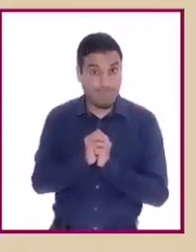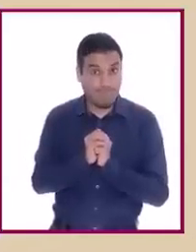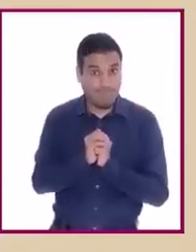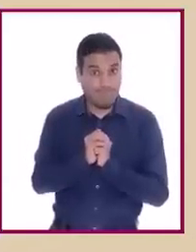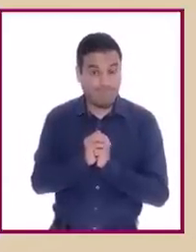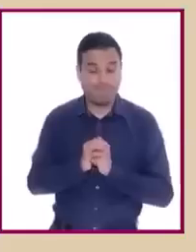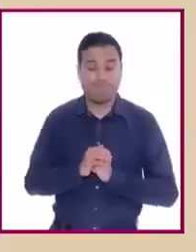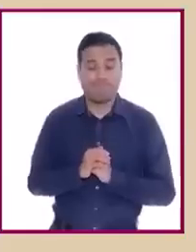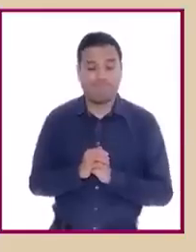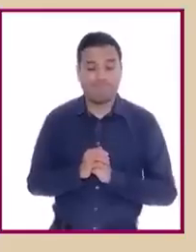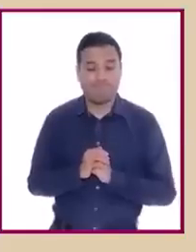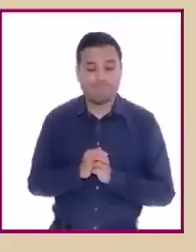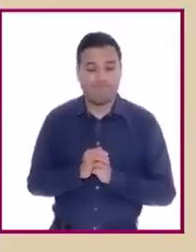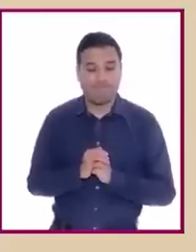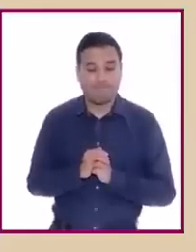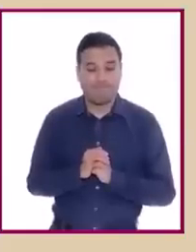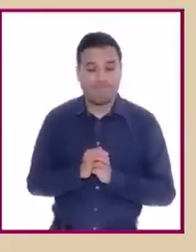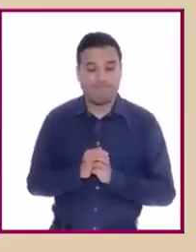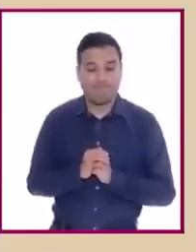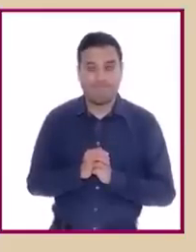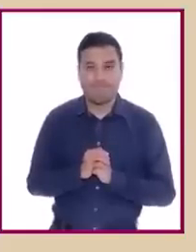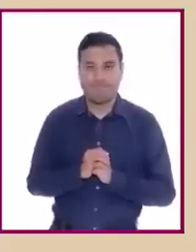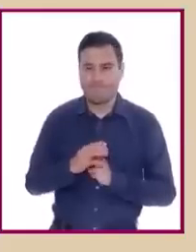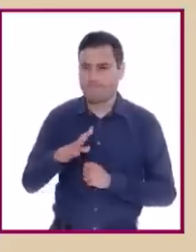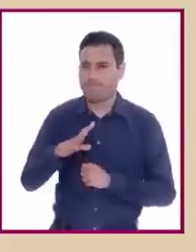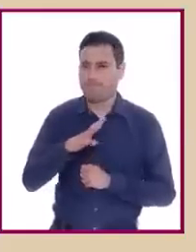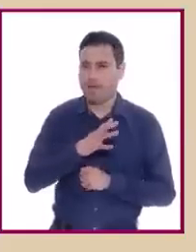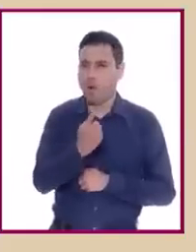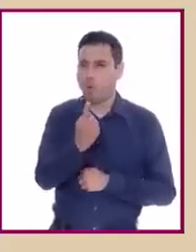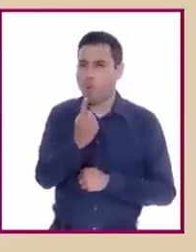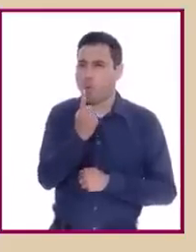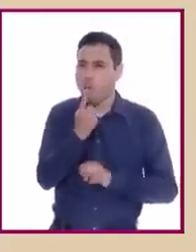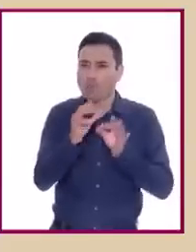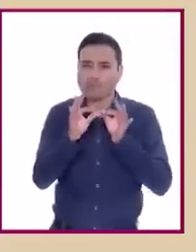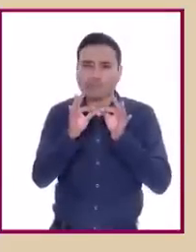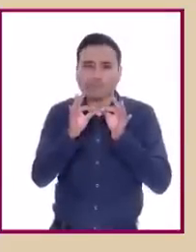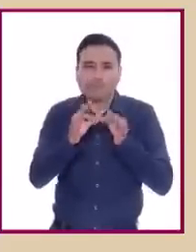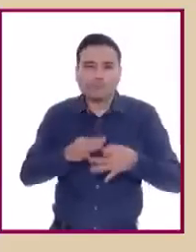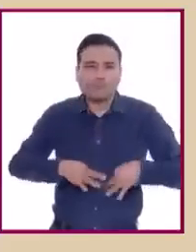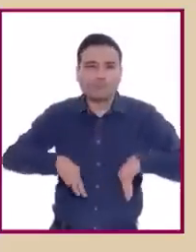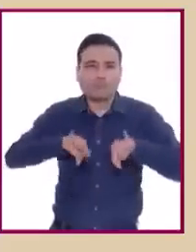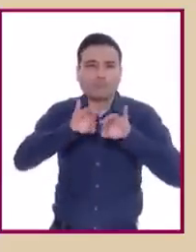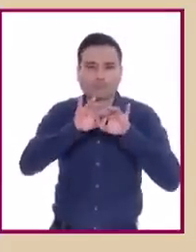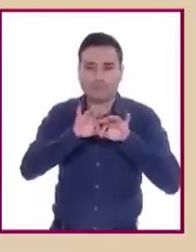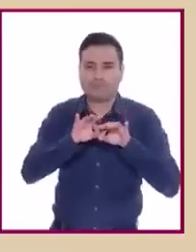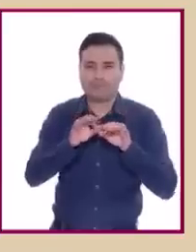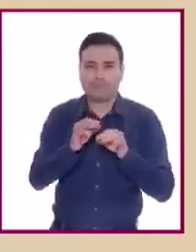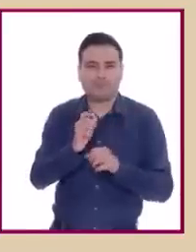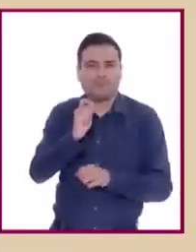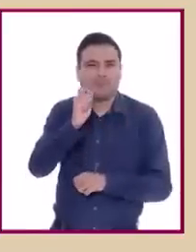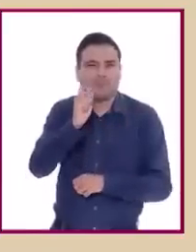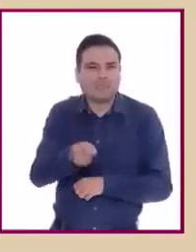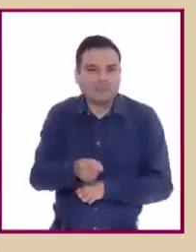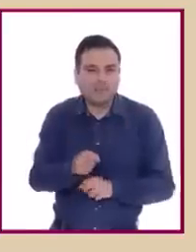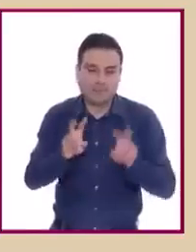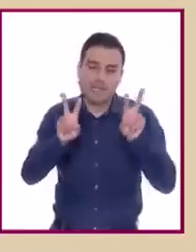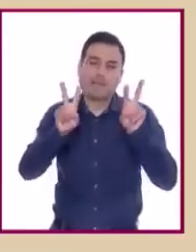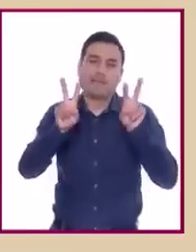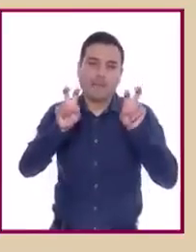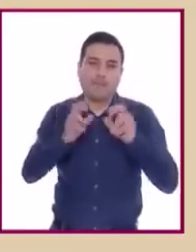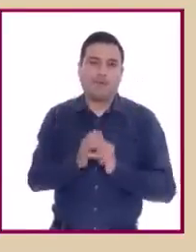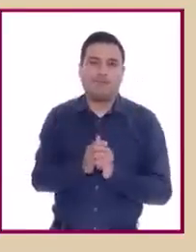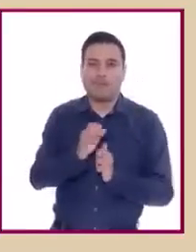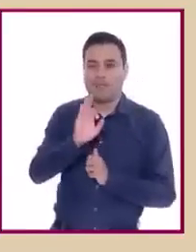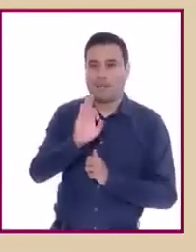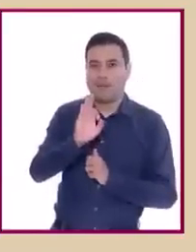con un elemento esencial en la enseñanza de las Matemáticas que son las fracciones y estamos